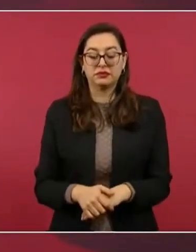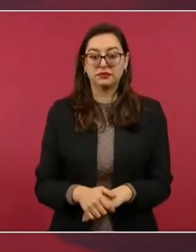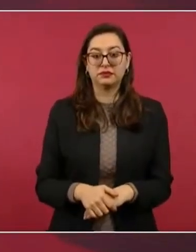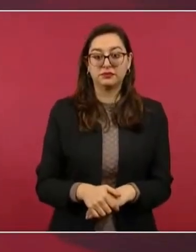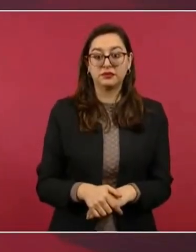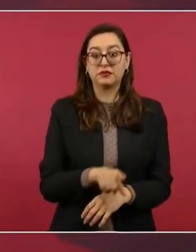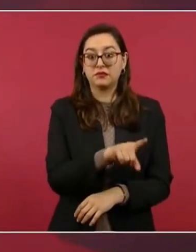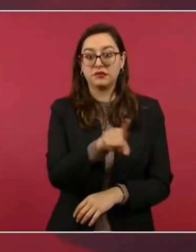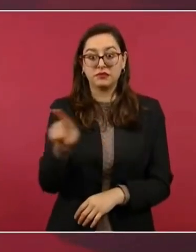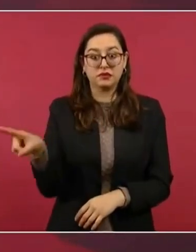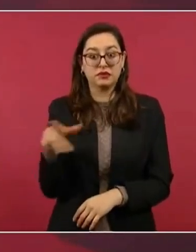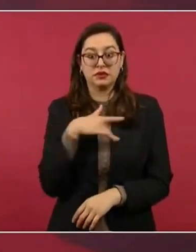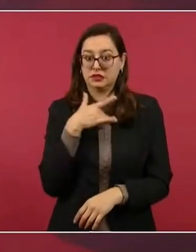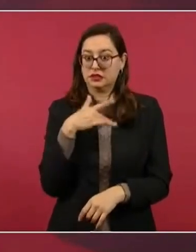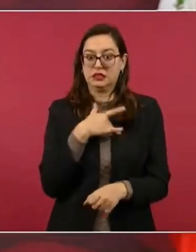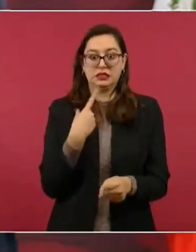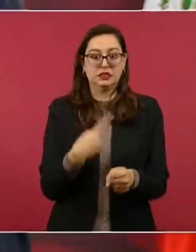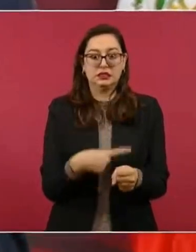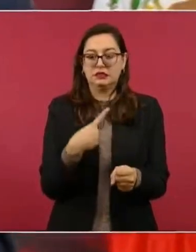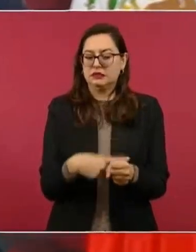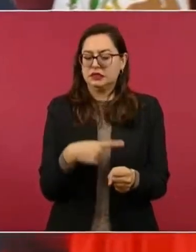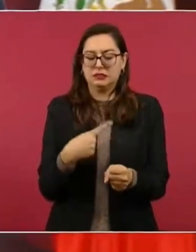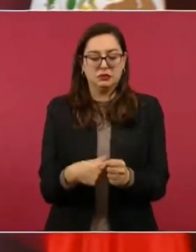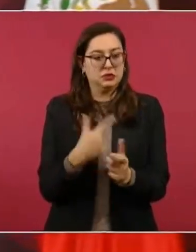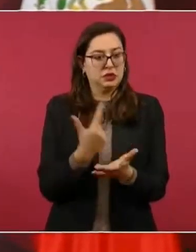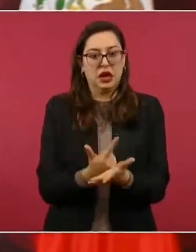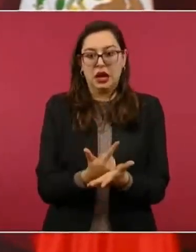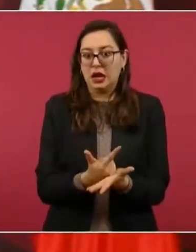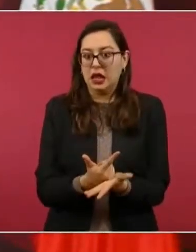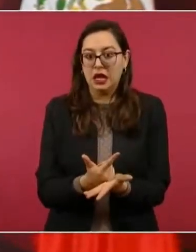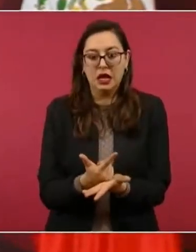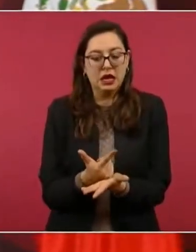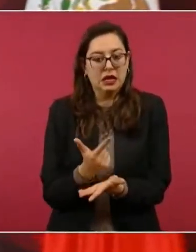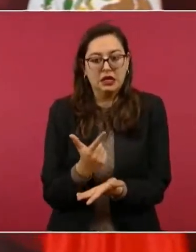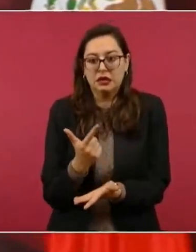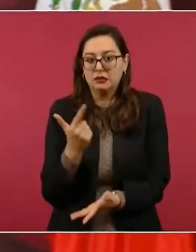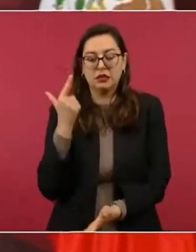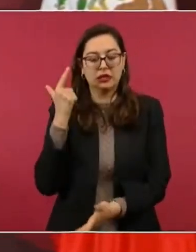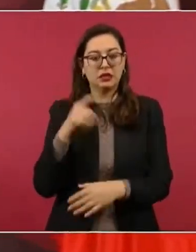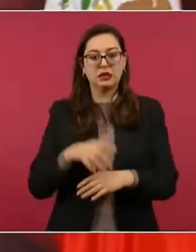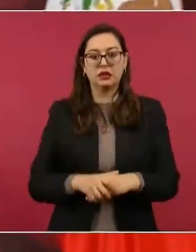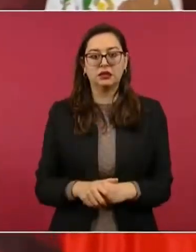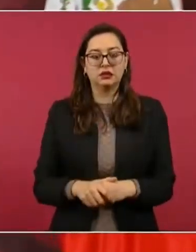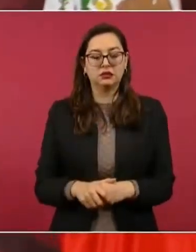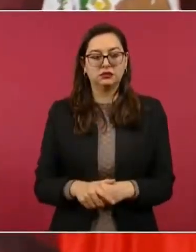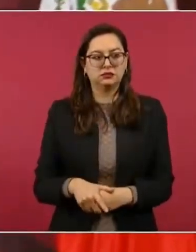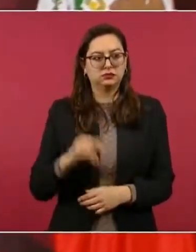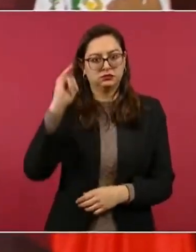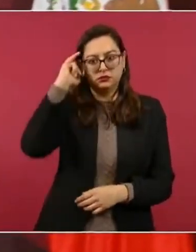enfermedad muy grave, muy grave, muy grave, le decían a los indígenas,